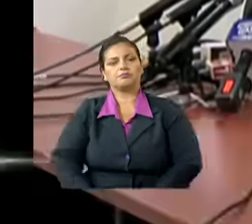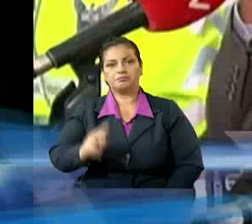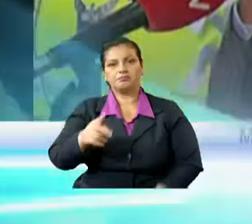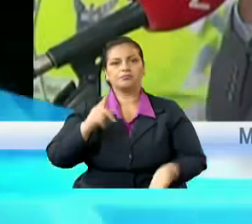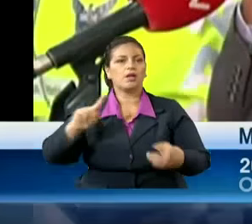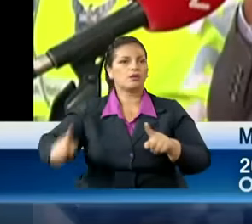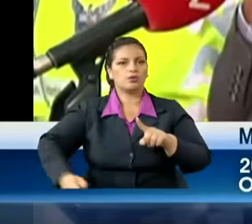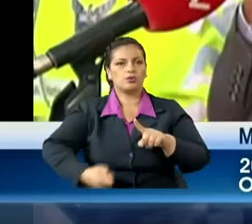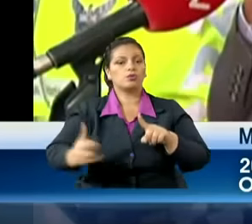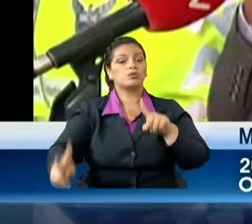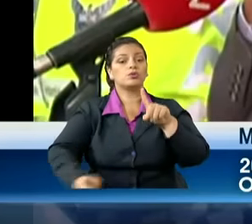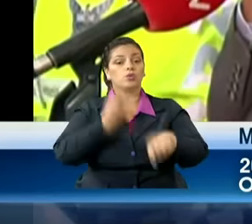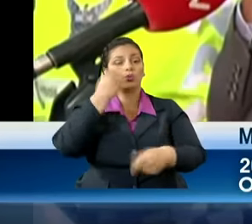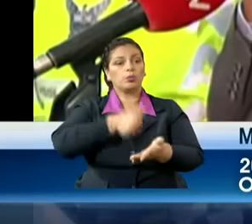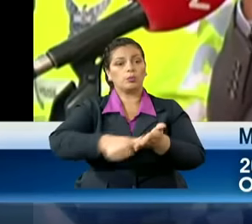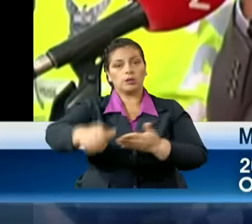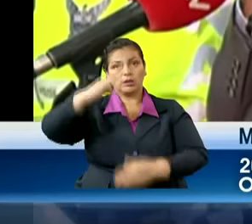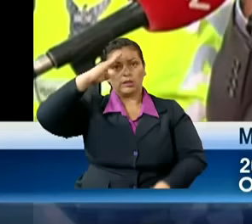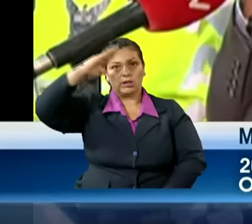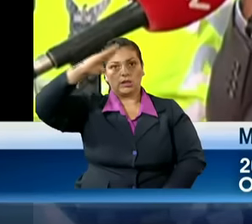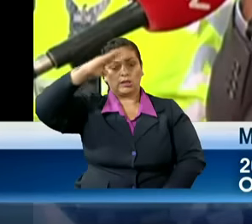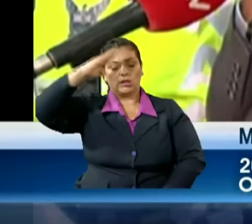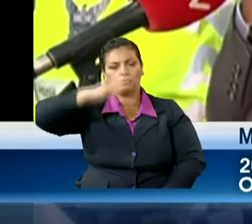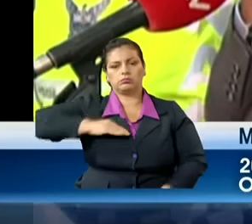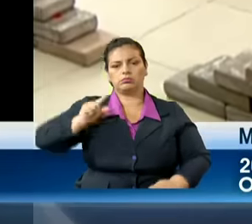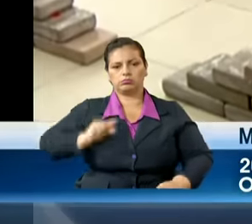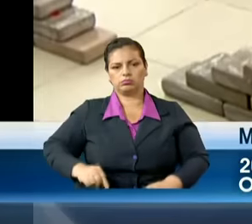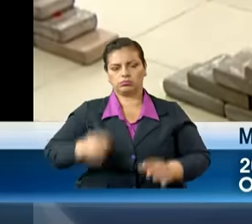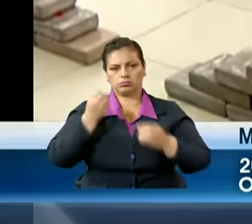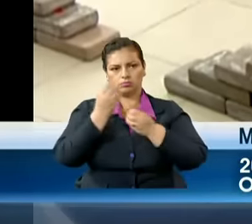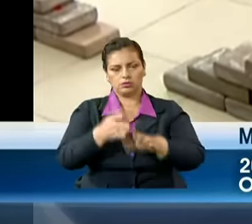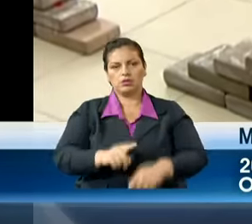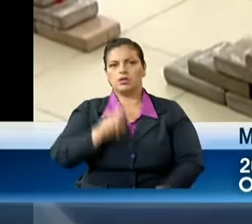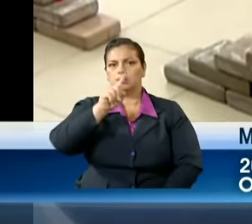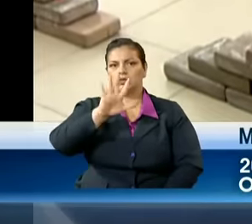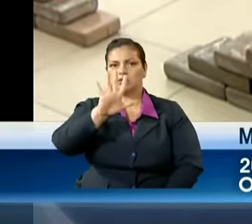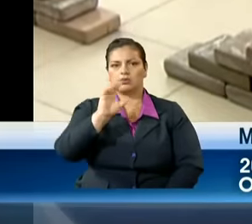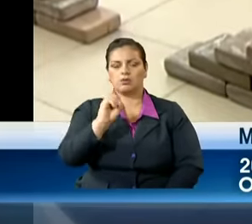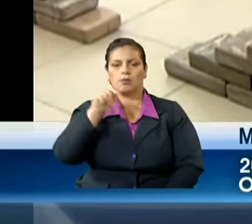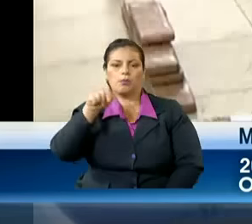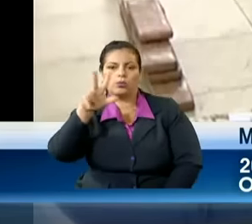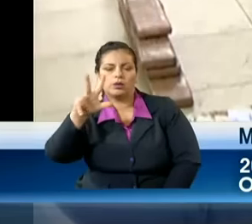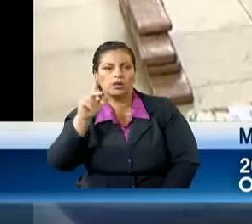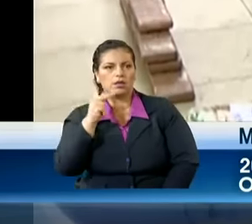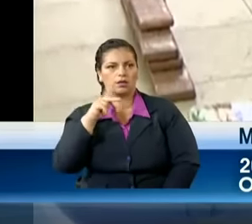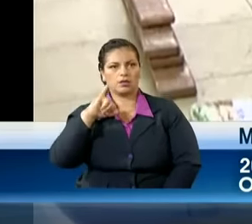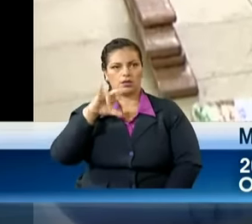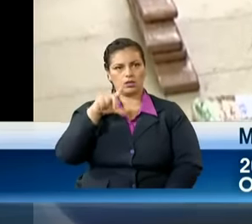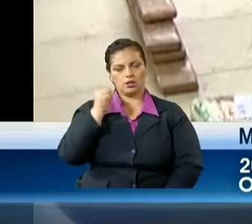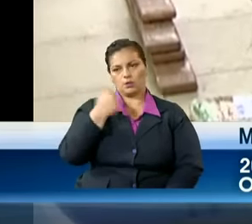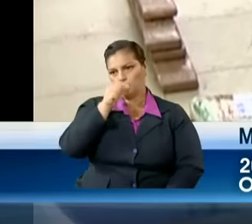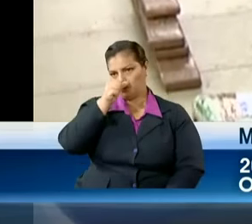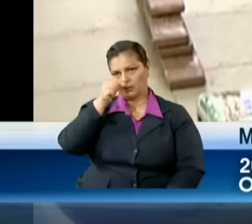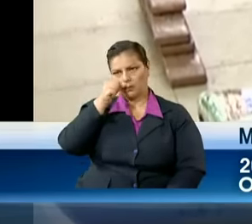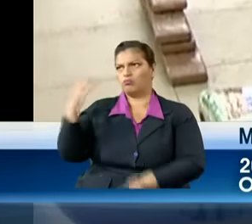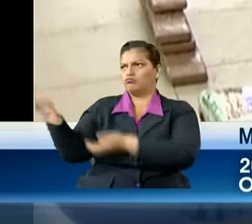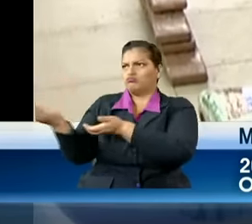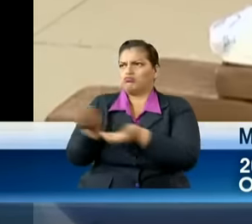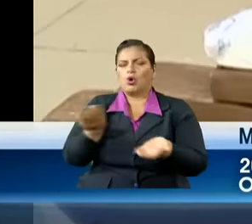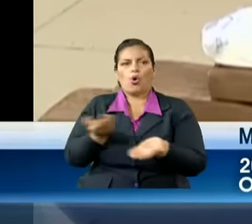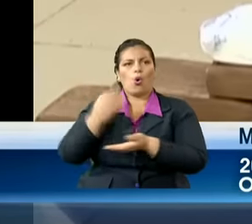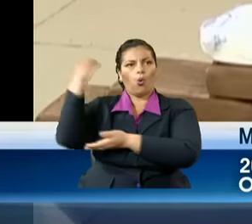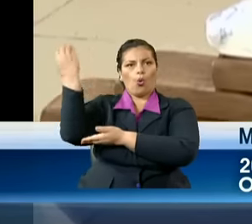operandi. Y básicamente lo que permite es la incautación de 150.3 kilos de cocaína. Esta droga venía de Colombia, es una